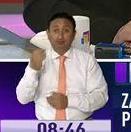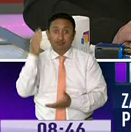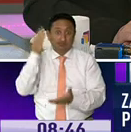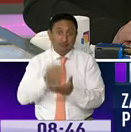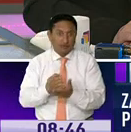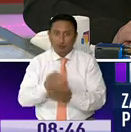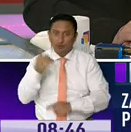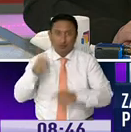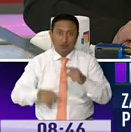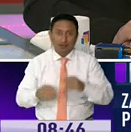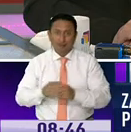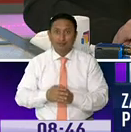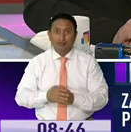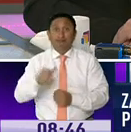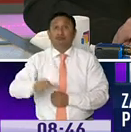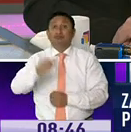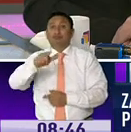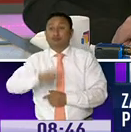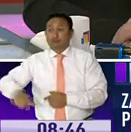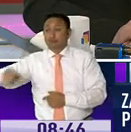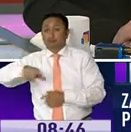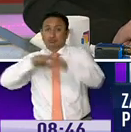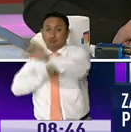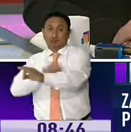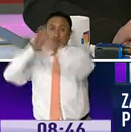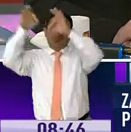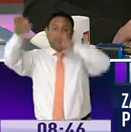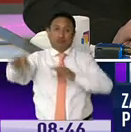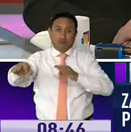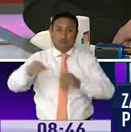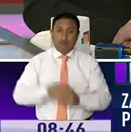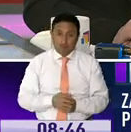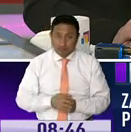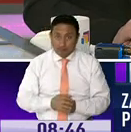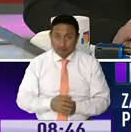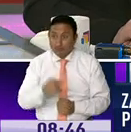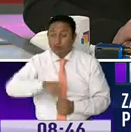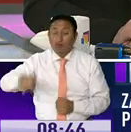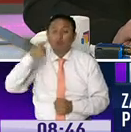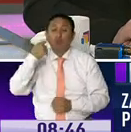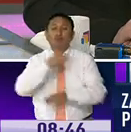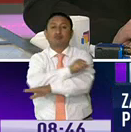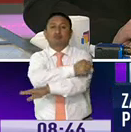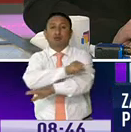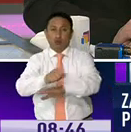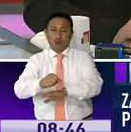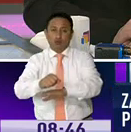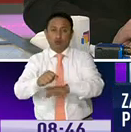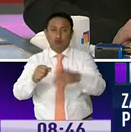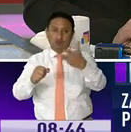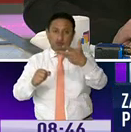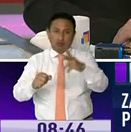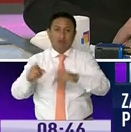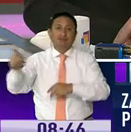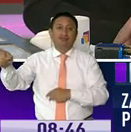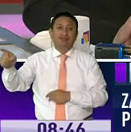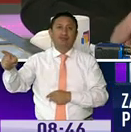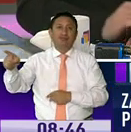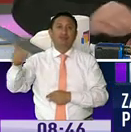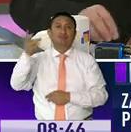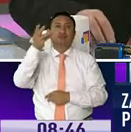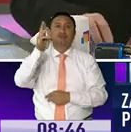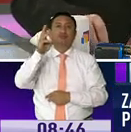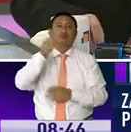nunca desde otros lugares, desde otros centros. ¿Cómo enrutamos si es que San Borondón, por ejemplo, que ya tenemos, ahí tenemos, por ejemplo,